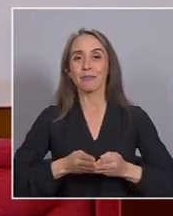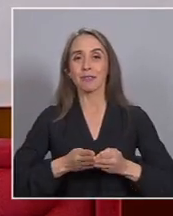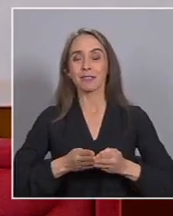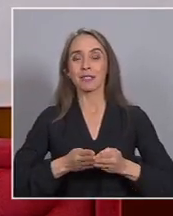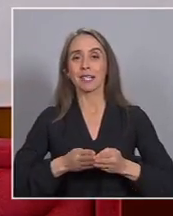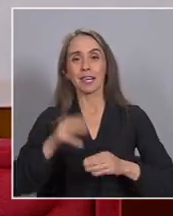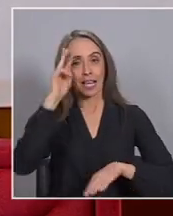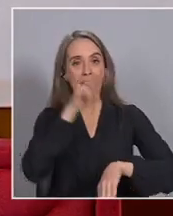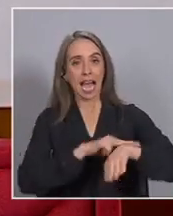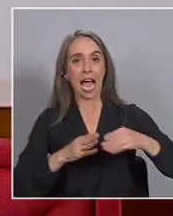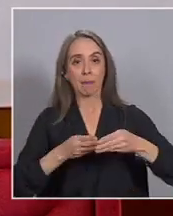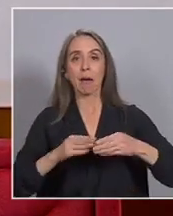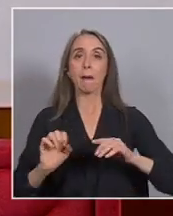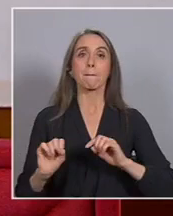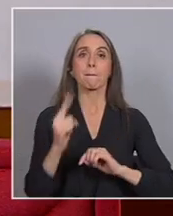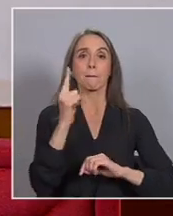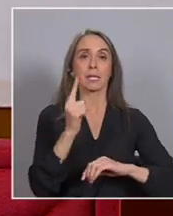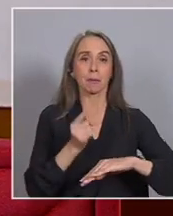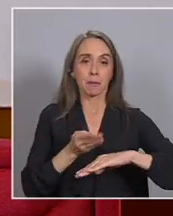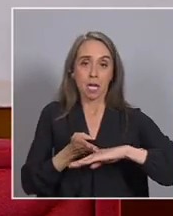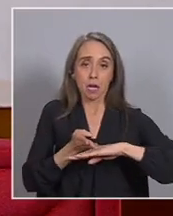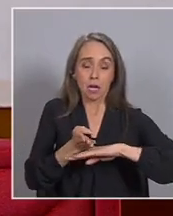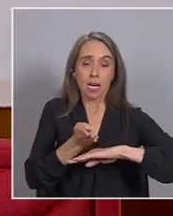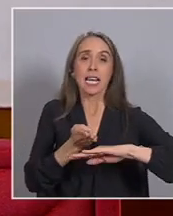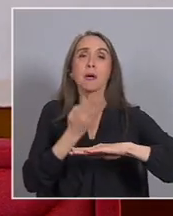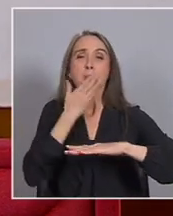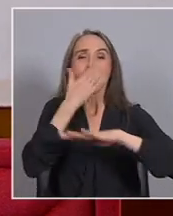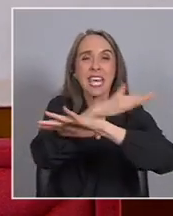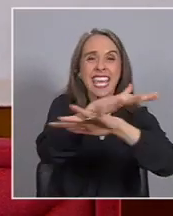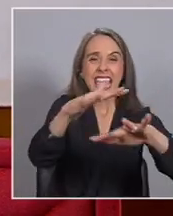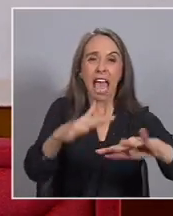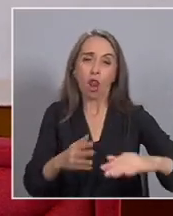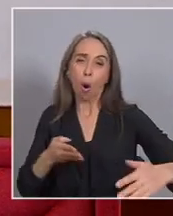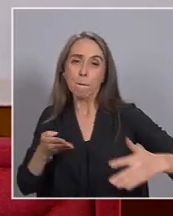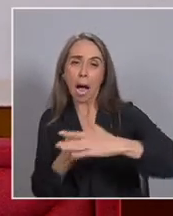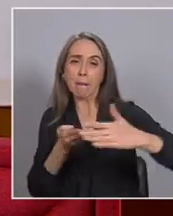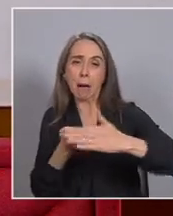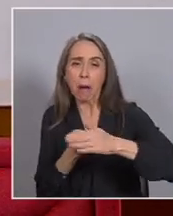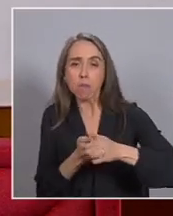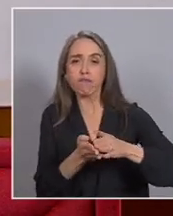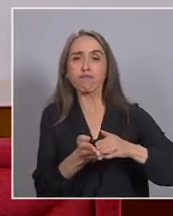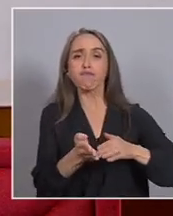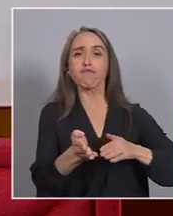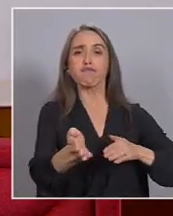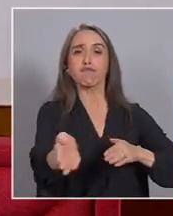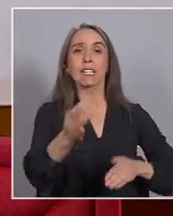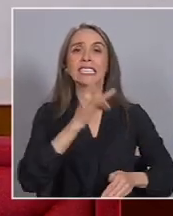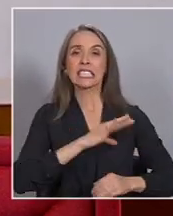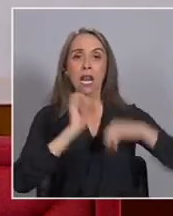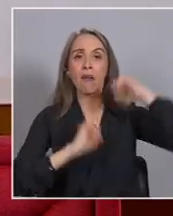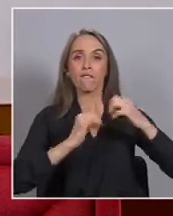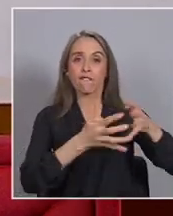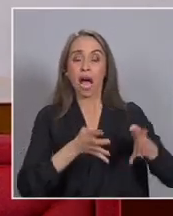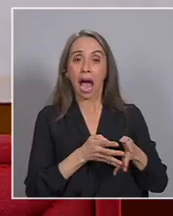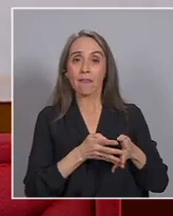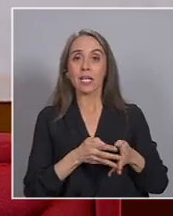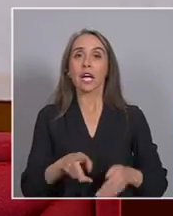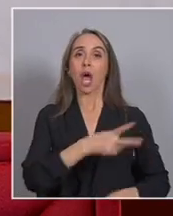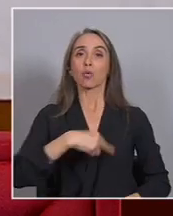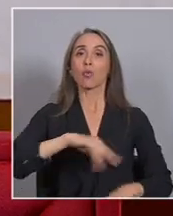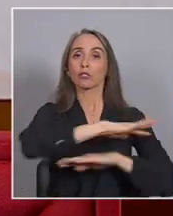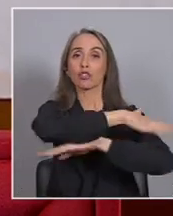por parte de la Armada, del primer rompehielos construido íntegramente en Chile por nuestro mar, motivo de